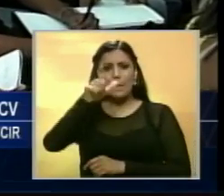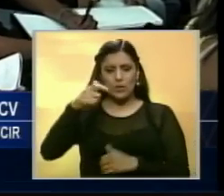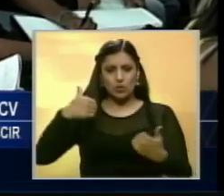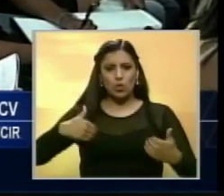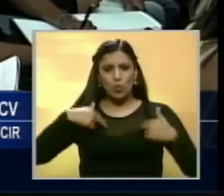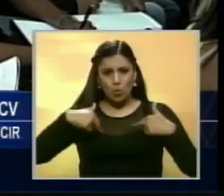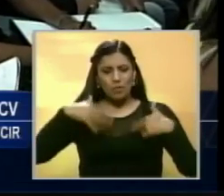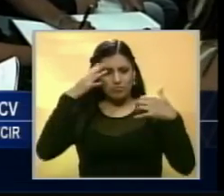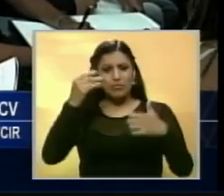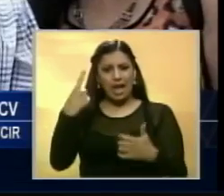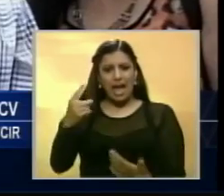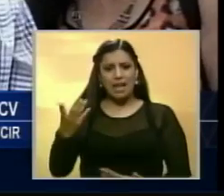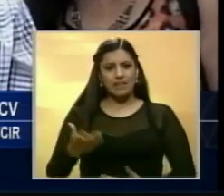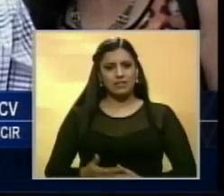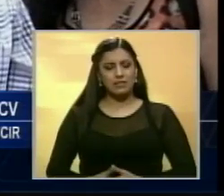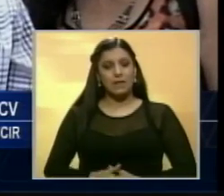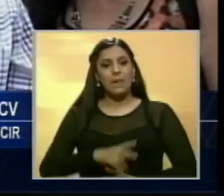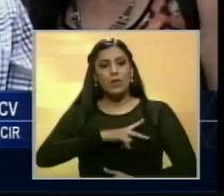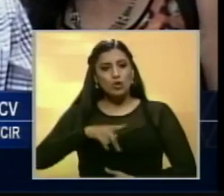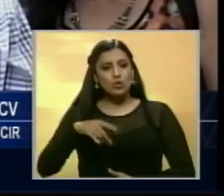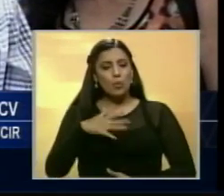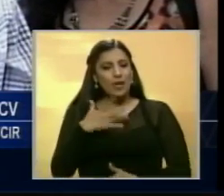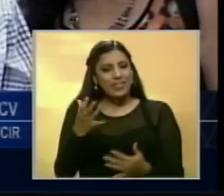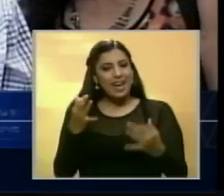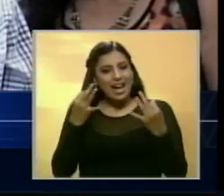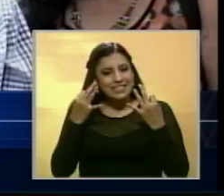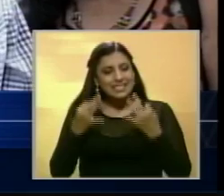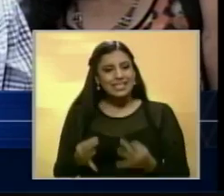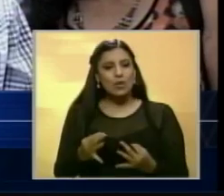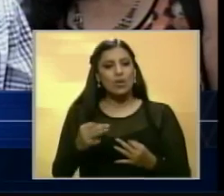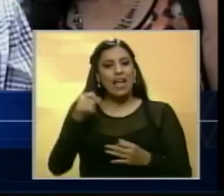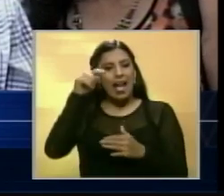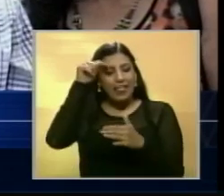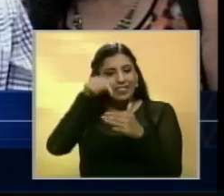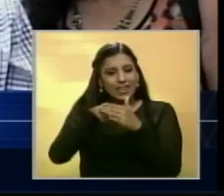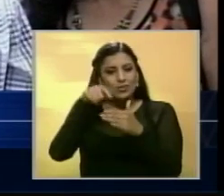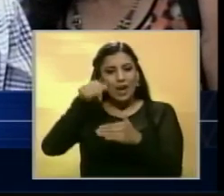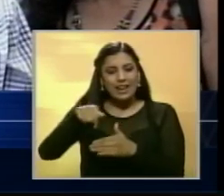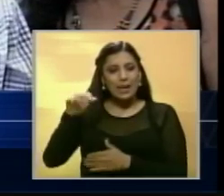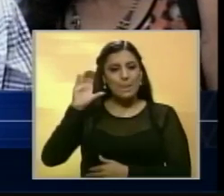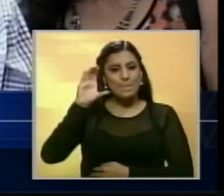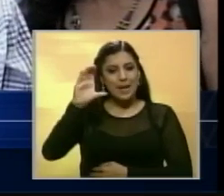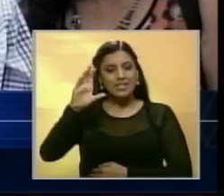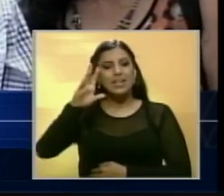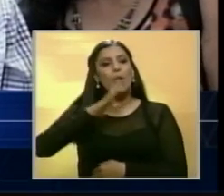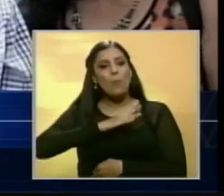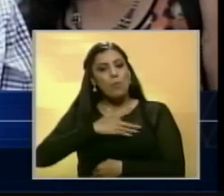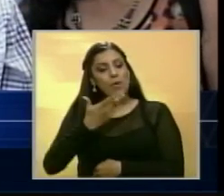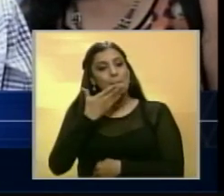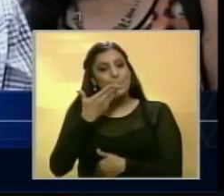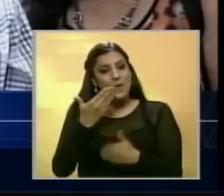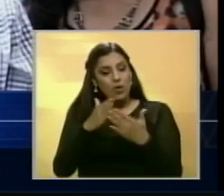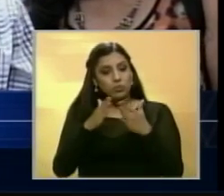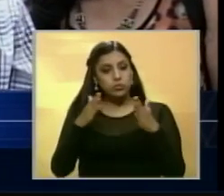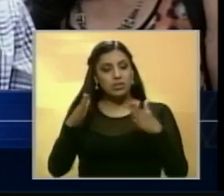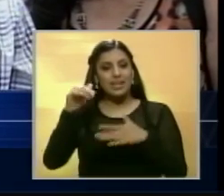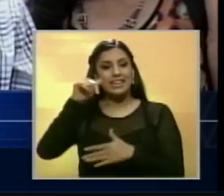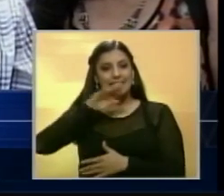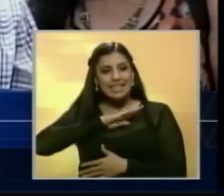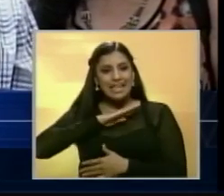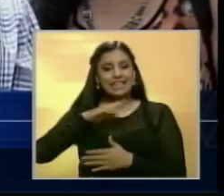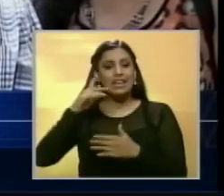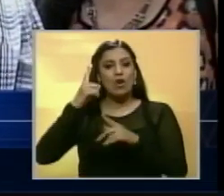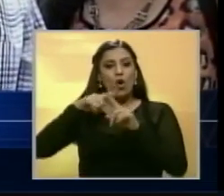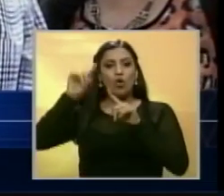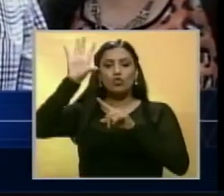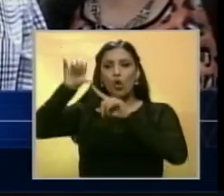e infraestructura. Podemos garantizar dentro de nuestra frontera un grueso de la producción que hoy traemos